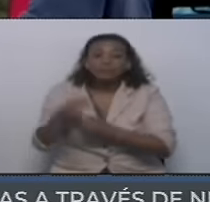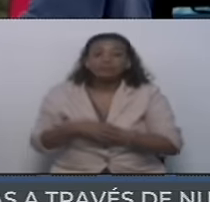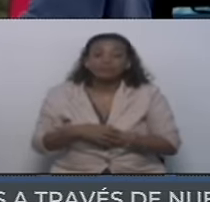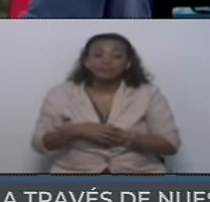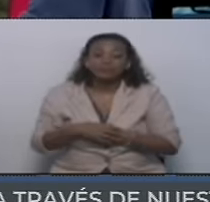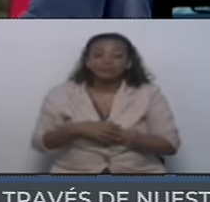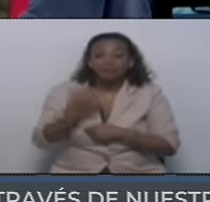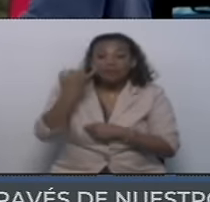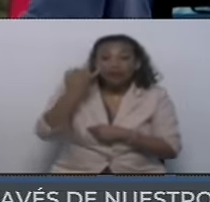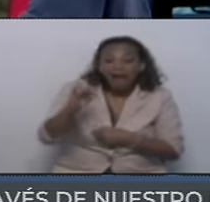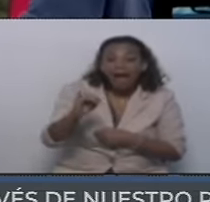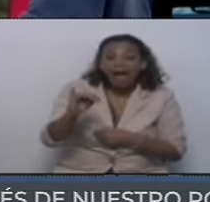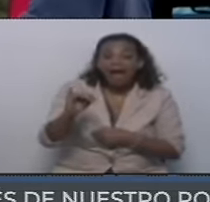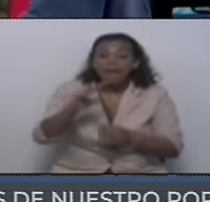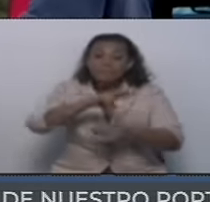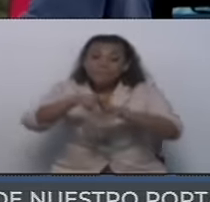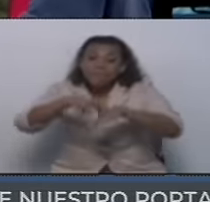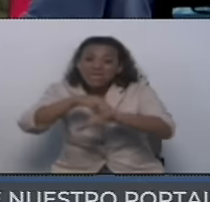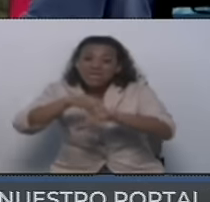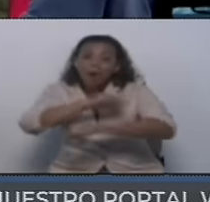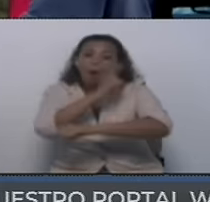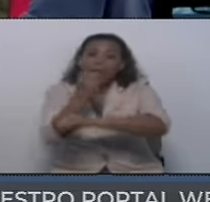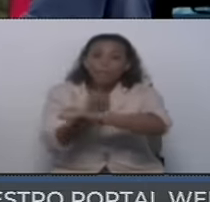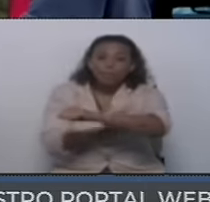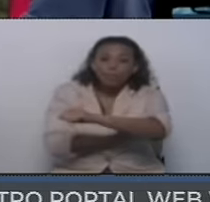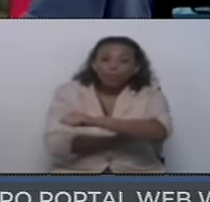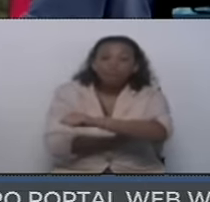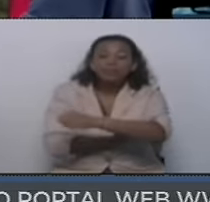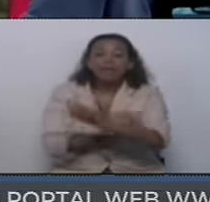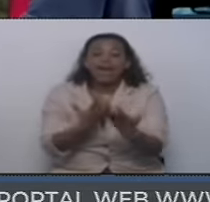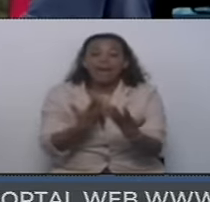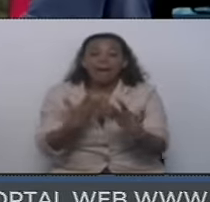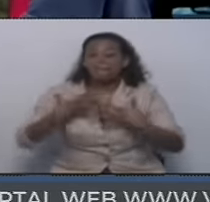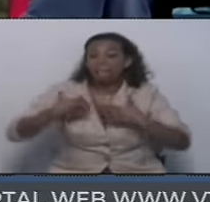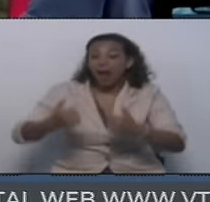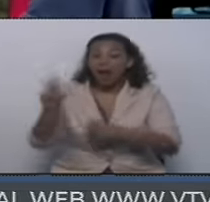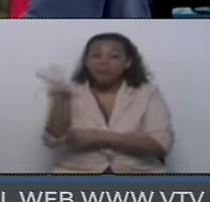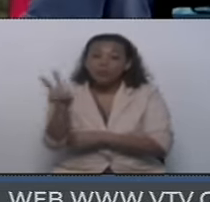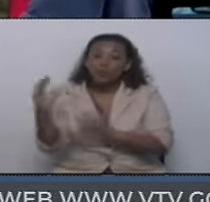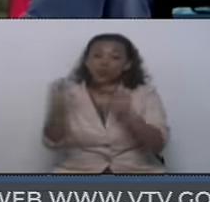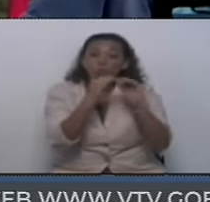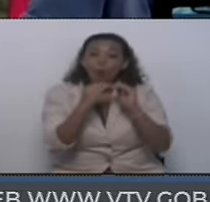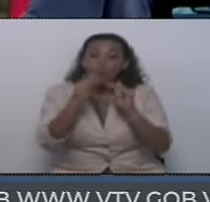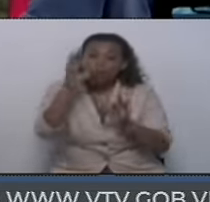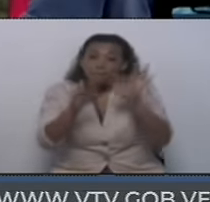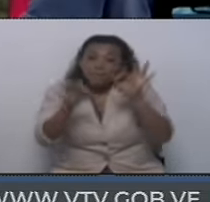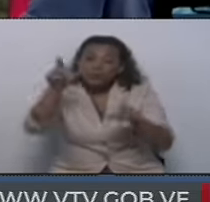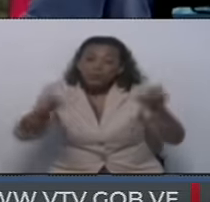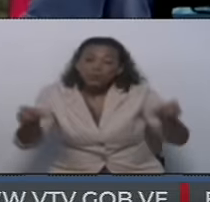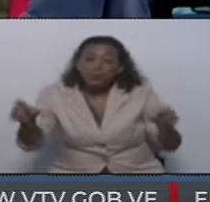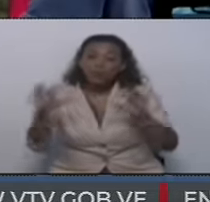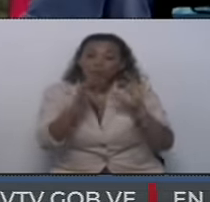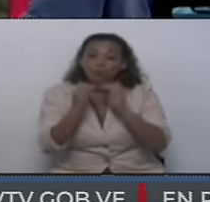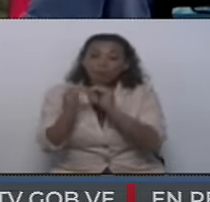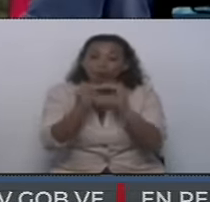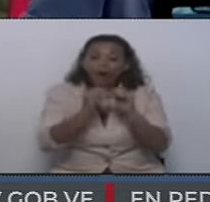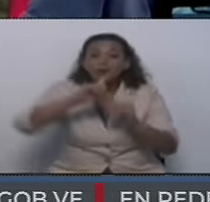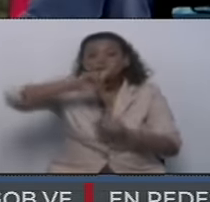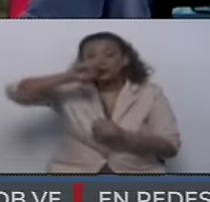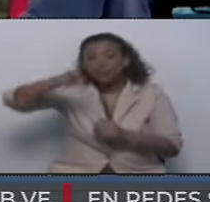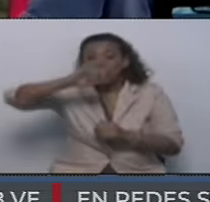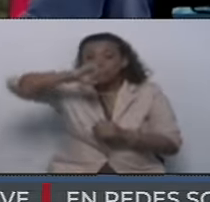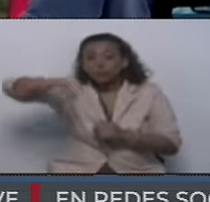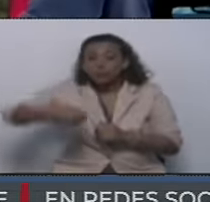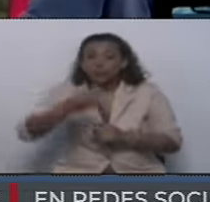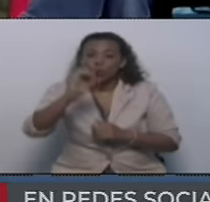Está la ministra del Poder Popular para la Mujer y la Igualdad de Género, compañera Joana Carrillo.